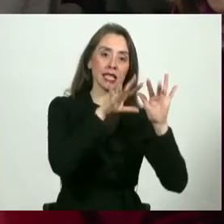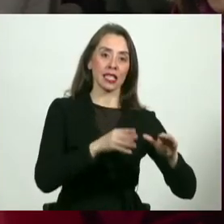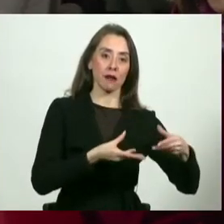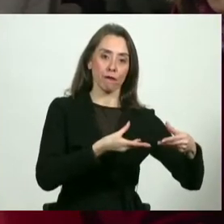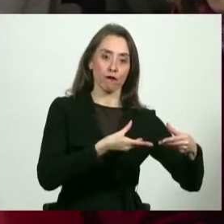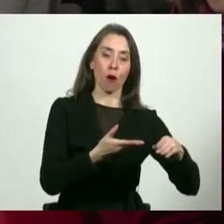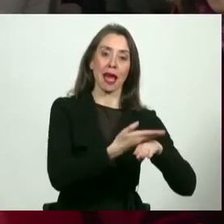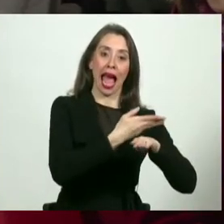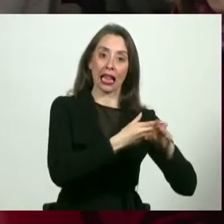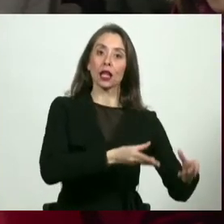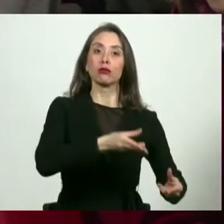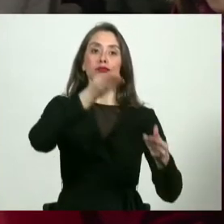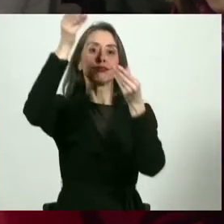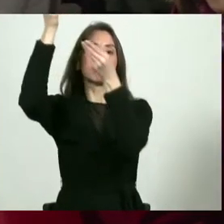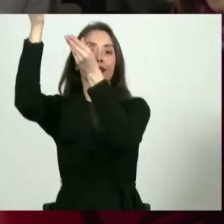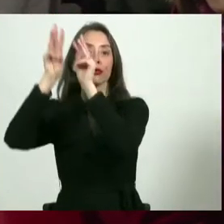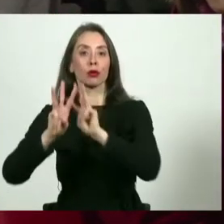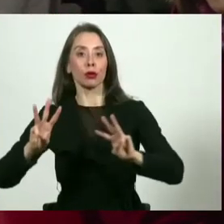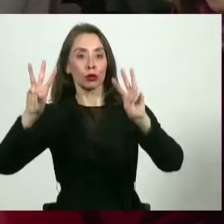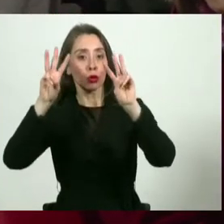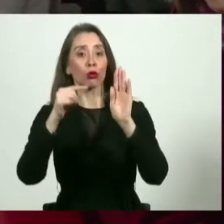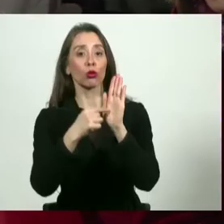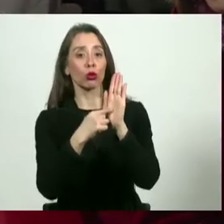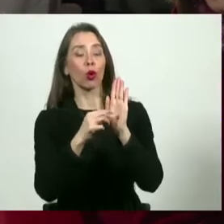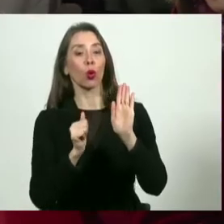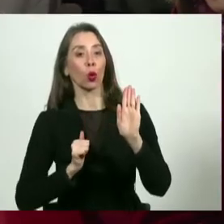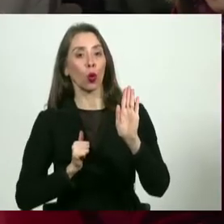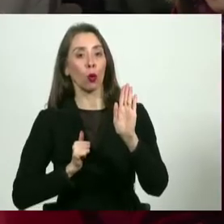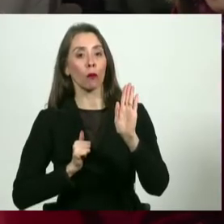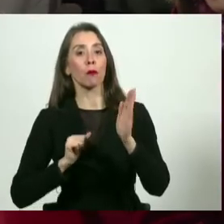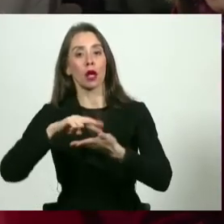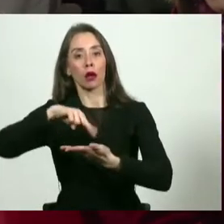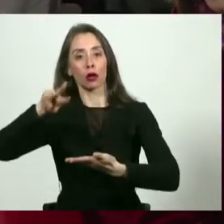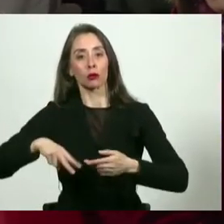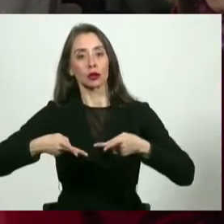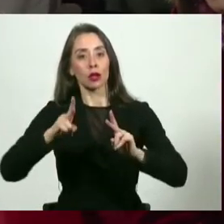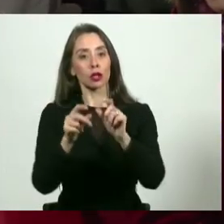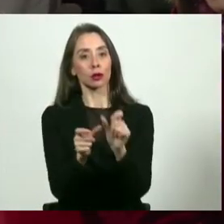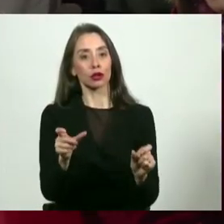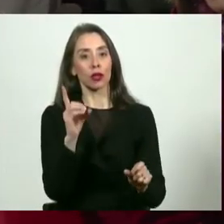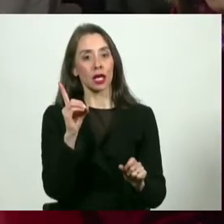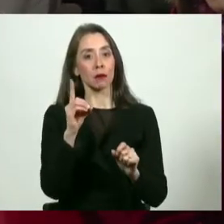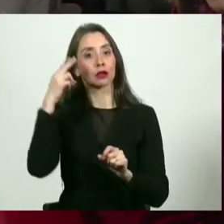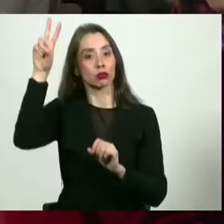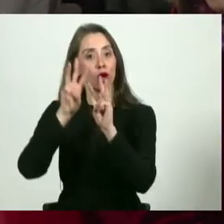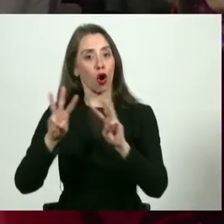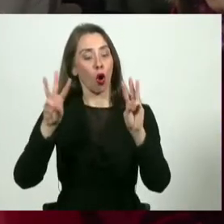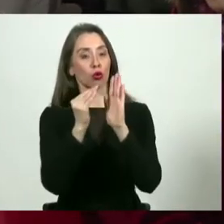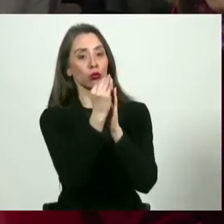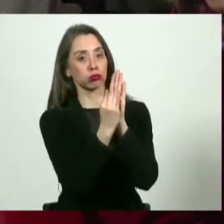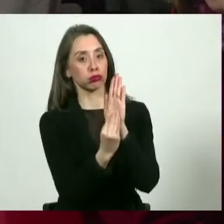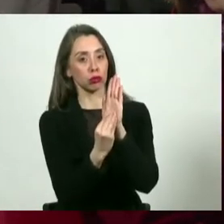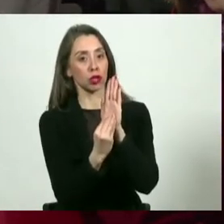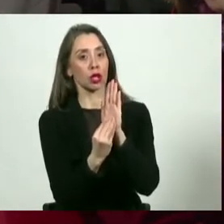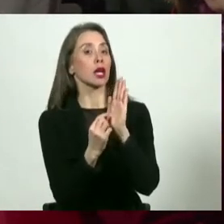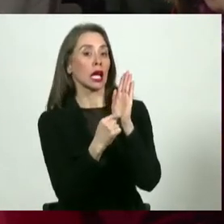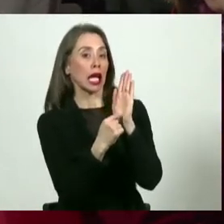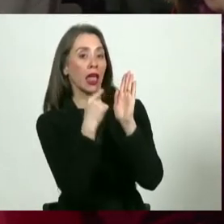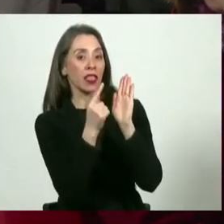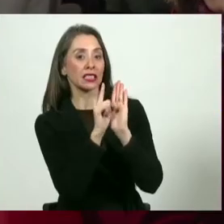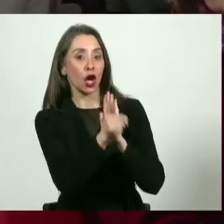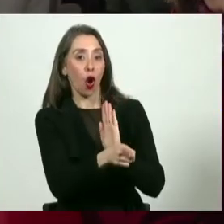preliminar. Bueno, este informe se hace cumpliendo la Convención de los Derechos de las Personas con Discapacidad de Naciones Unidas, que establece que una de las obligaciones